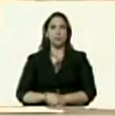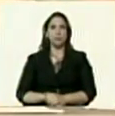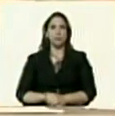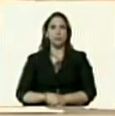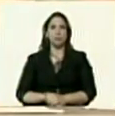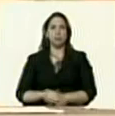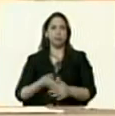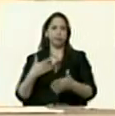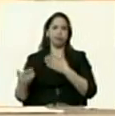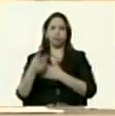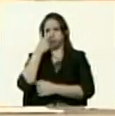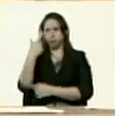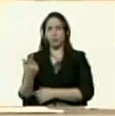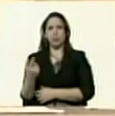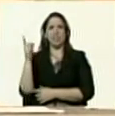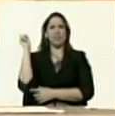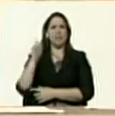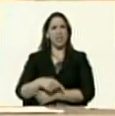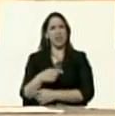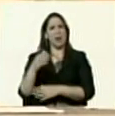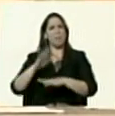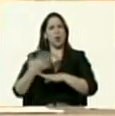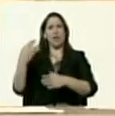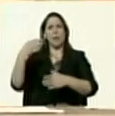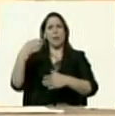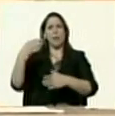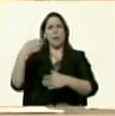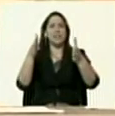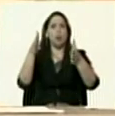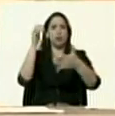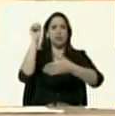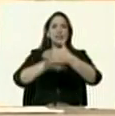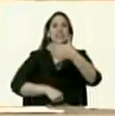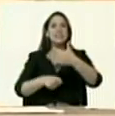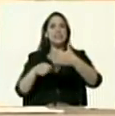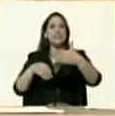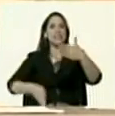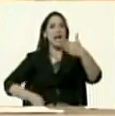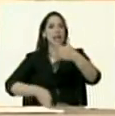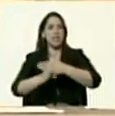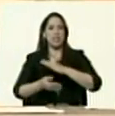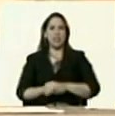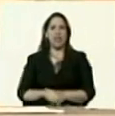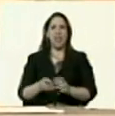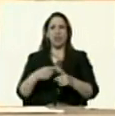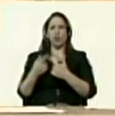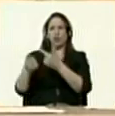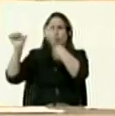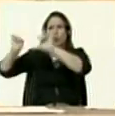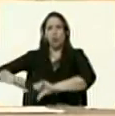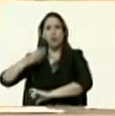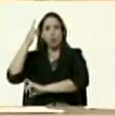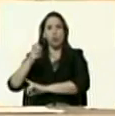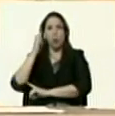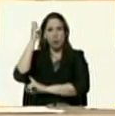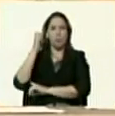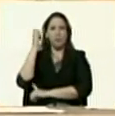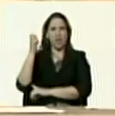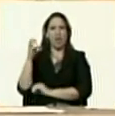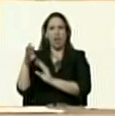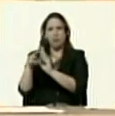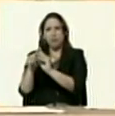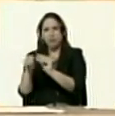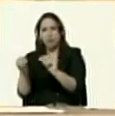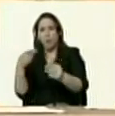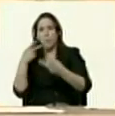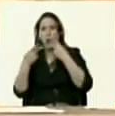Y además, porque los meten en un callejón y se hunden en el fango de una política fracasada